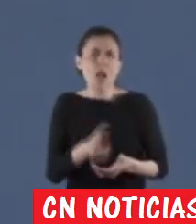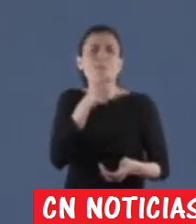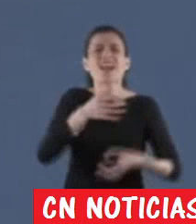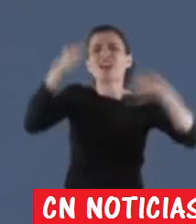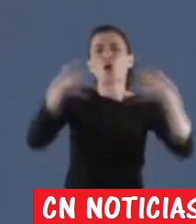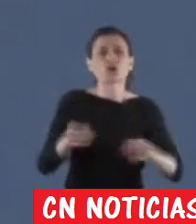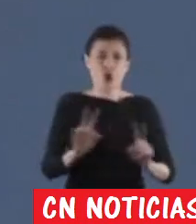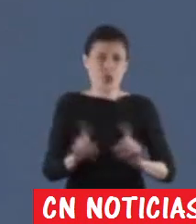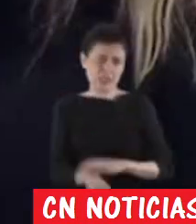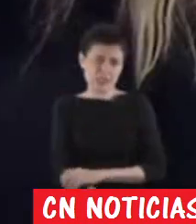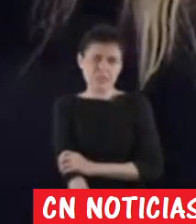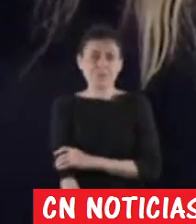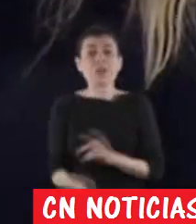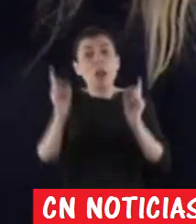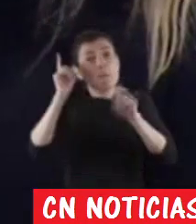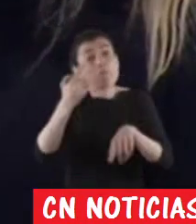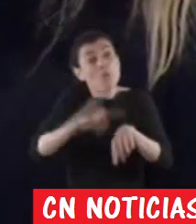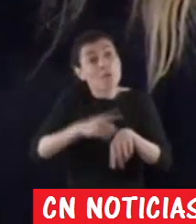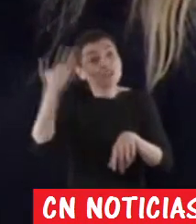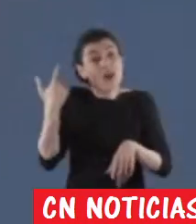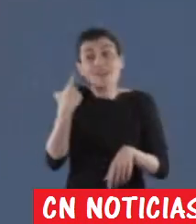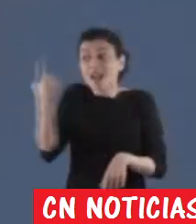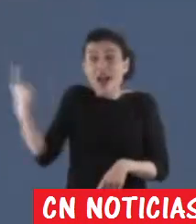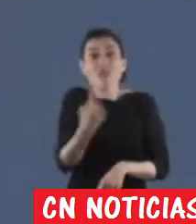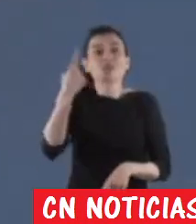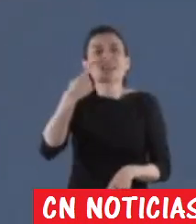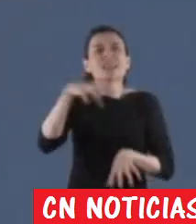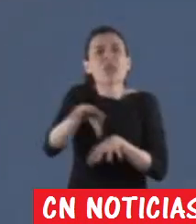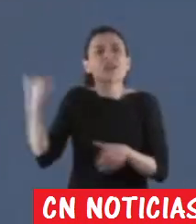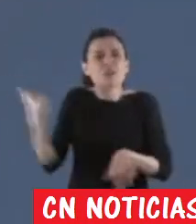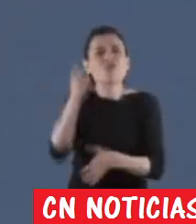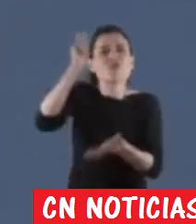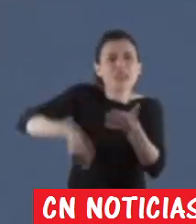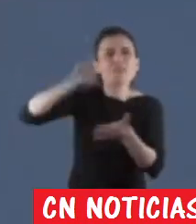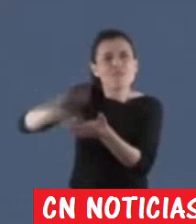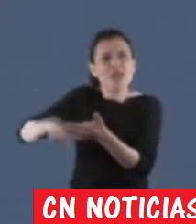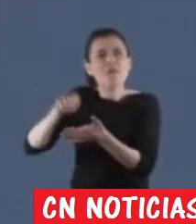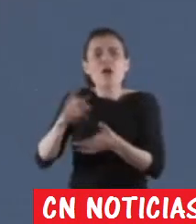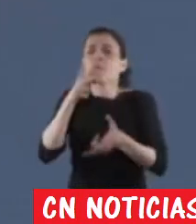Cuando iban firmando, los intendentes se acercaban, me deseaban suerte.